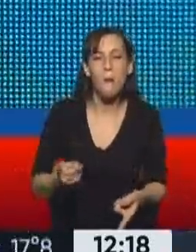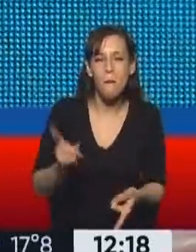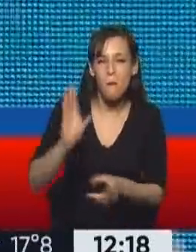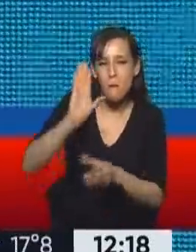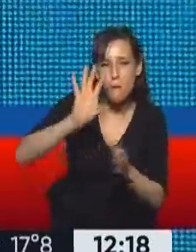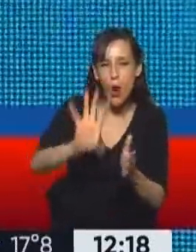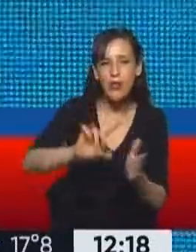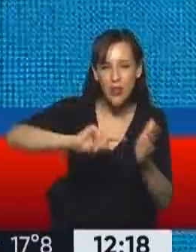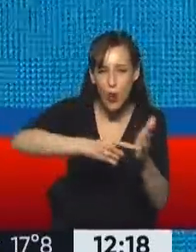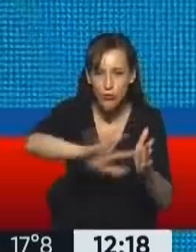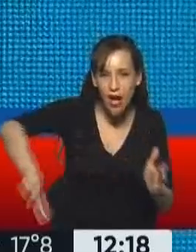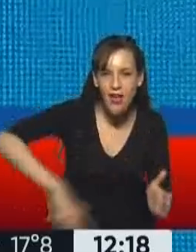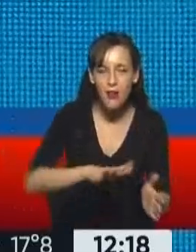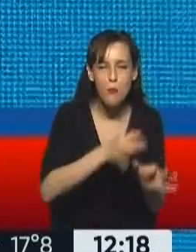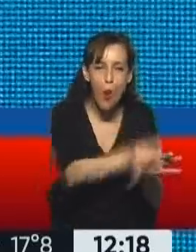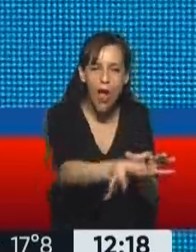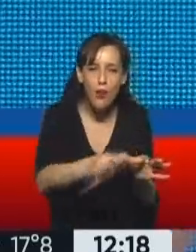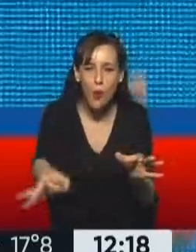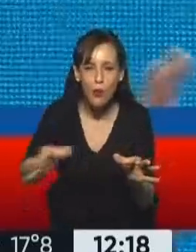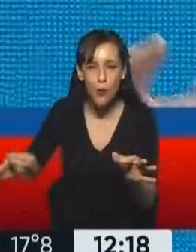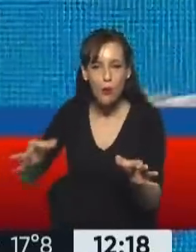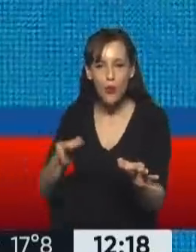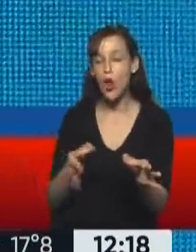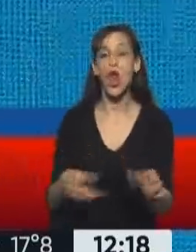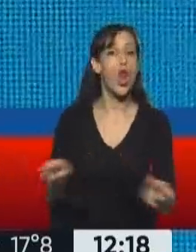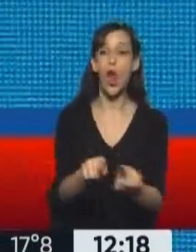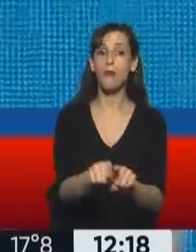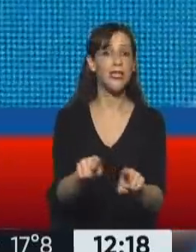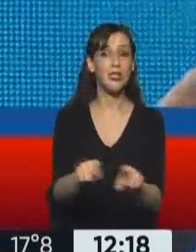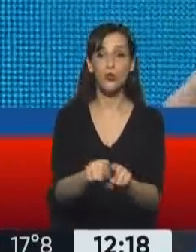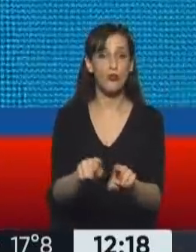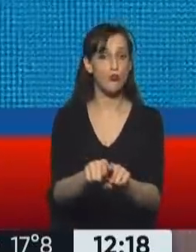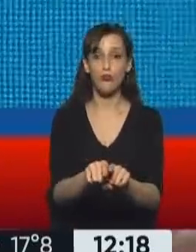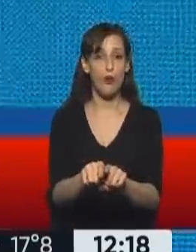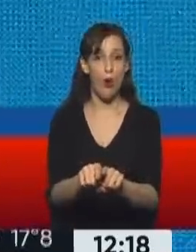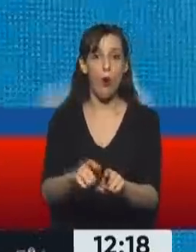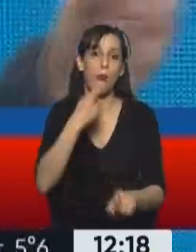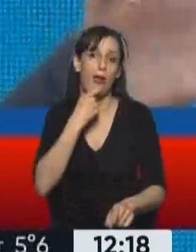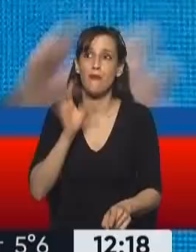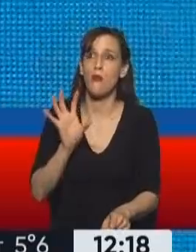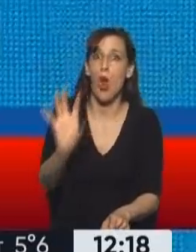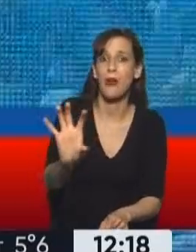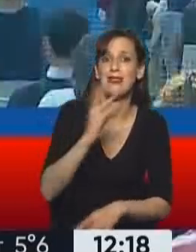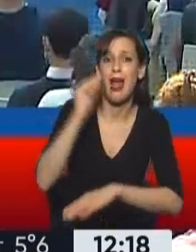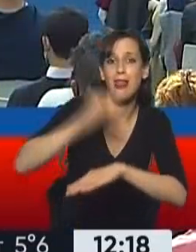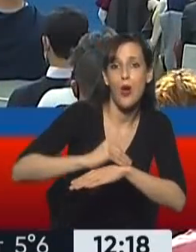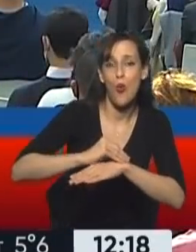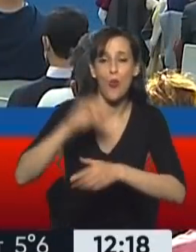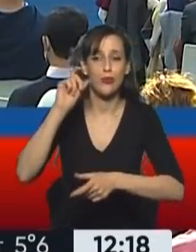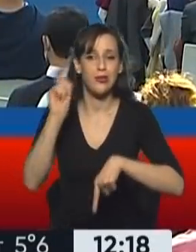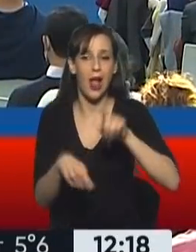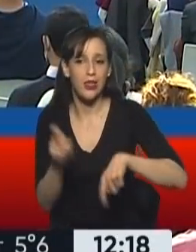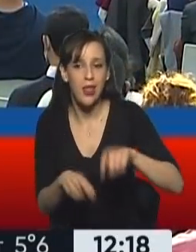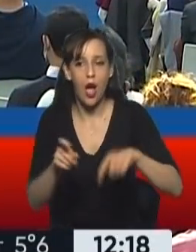son iguales a los pueblos del interior de nuestro país, a los pueblos de Santa Cruz o de Santiago del Estero, de la querida